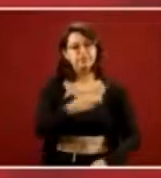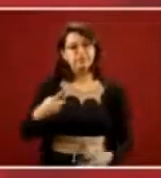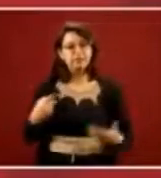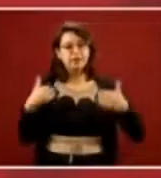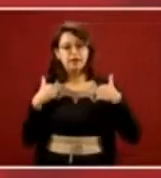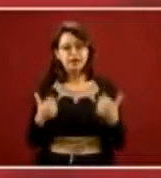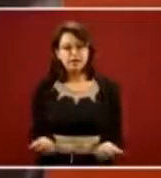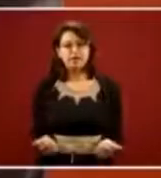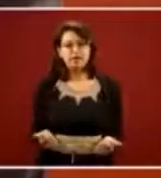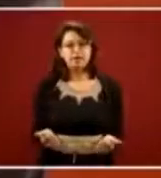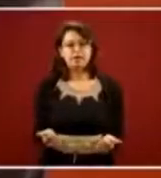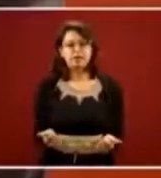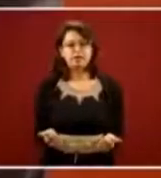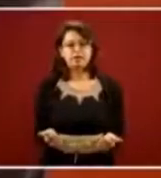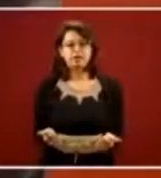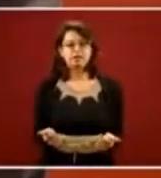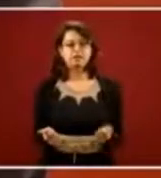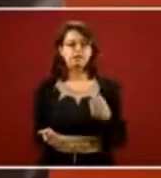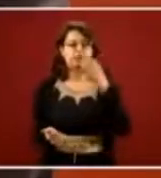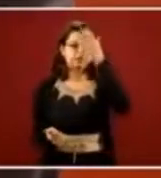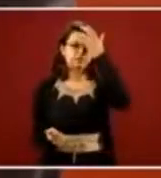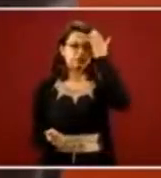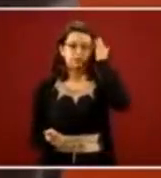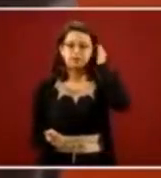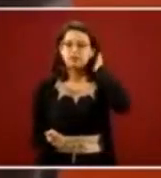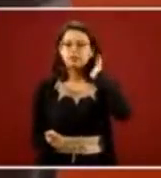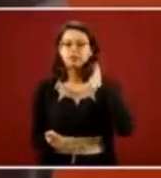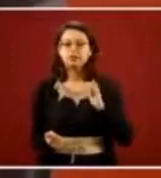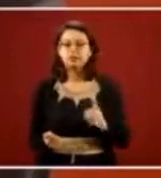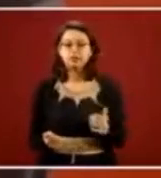una sana relación